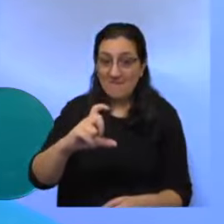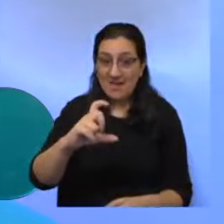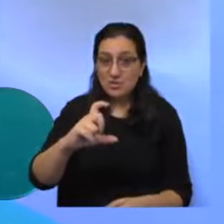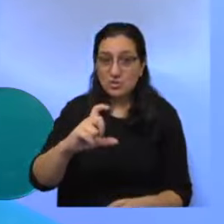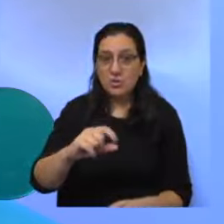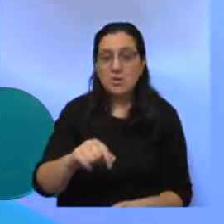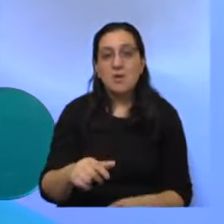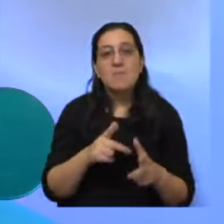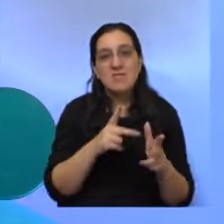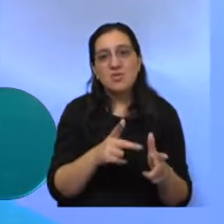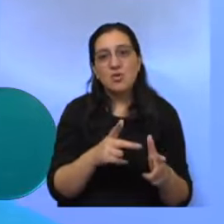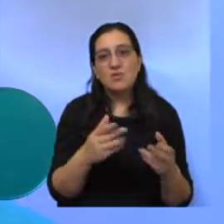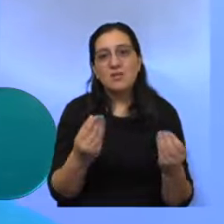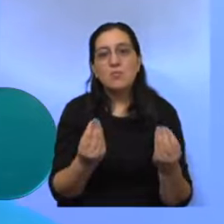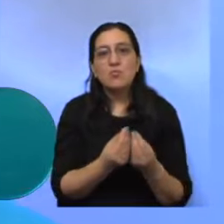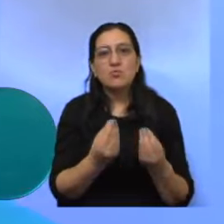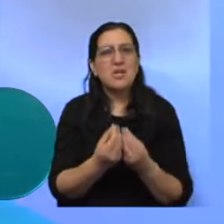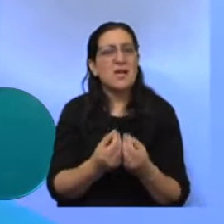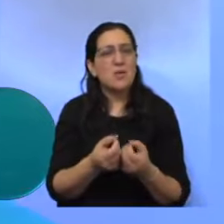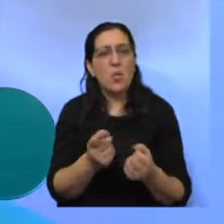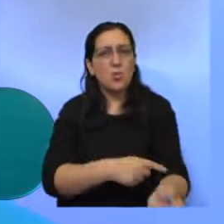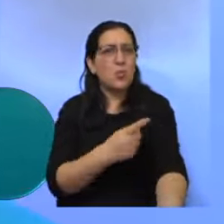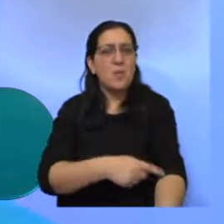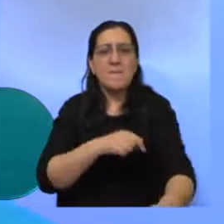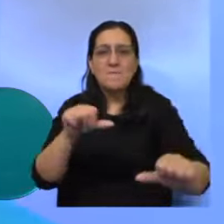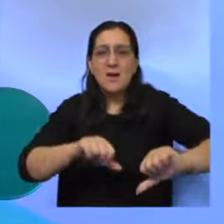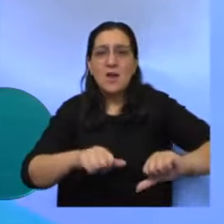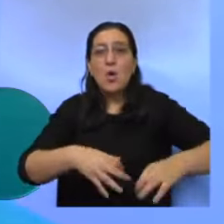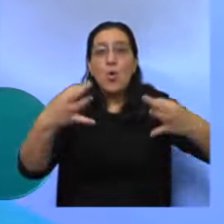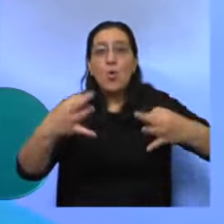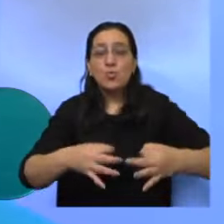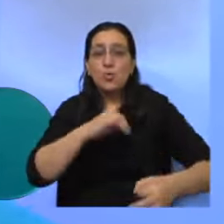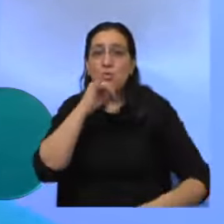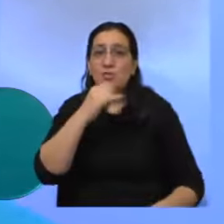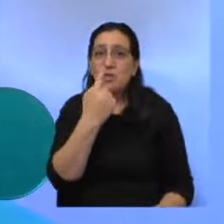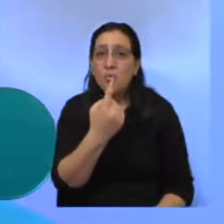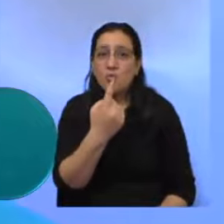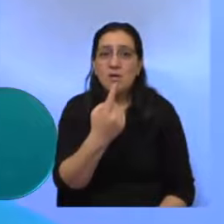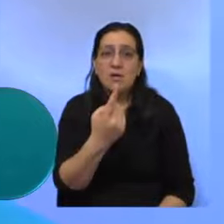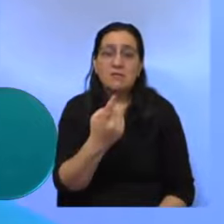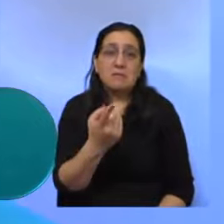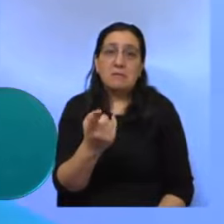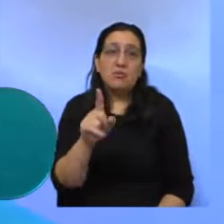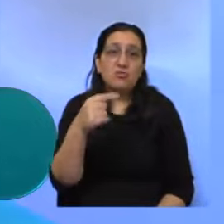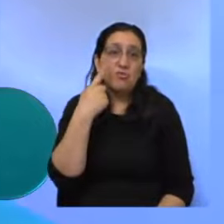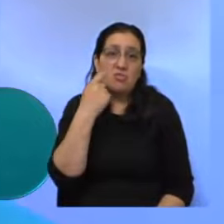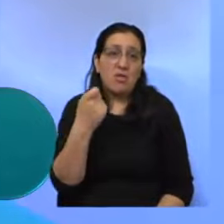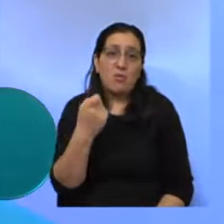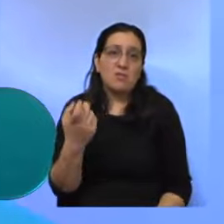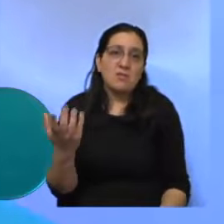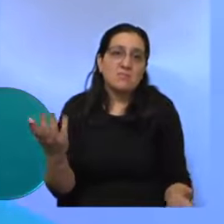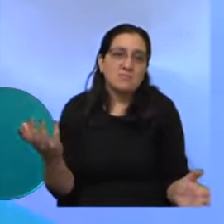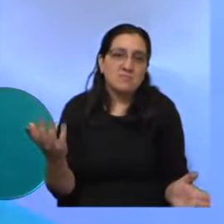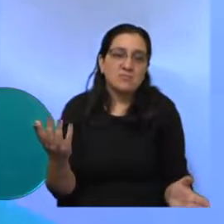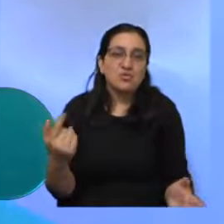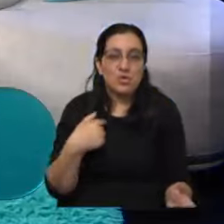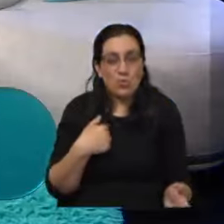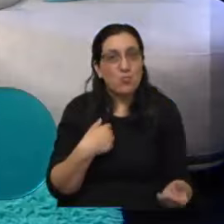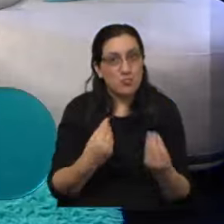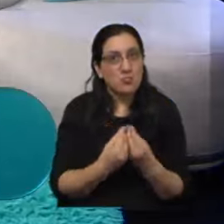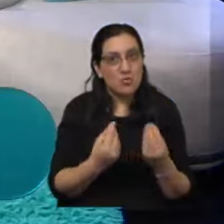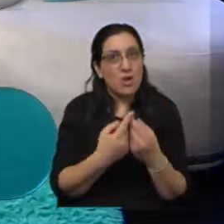me dijo, entre tantas malas costumbres que tenés, justo contás una que ni siquiera la percibe el resto. Como que me dijo como tenía más cosas